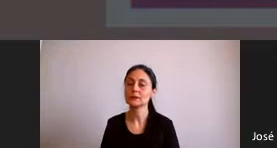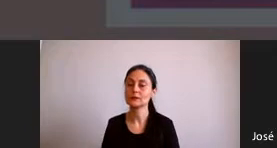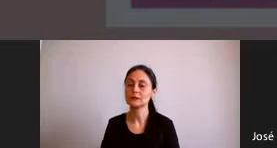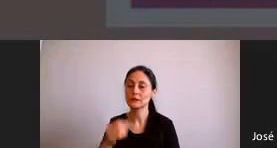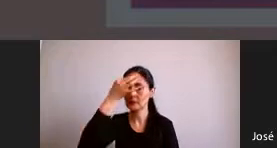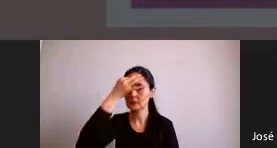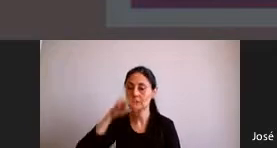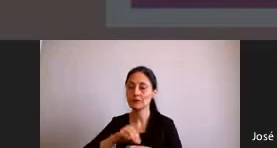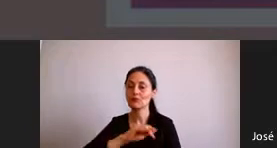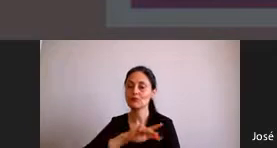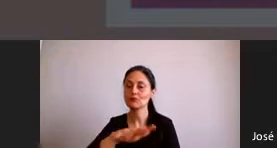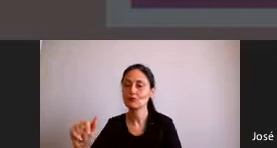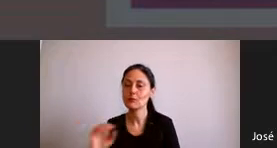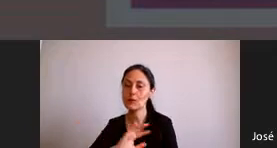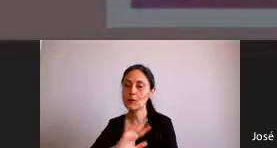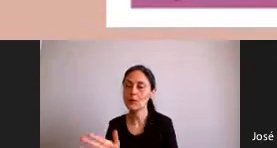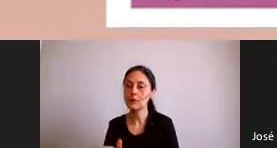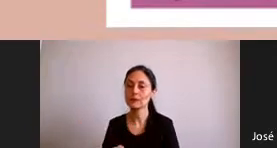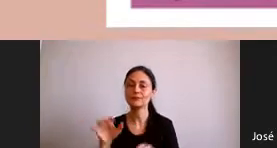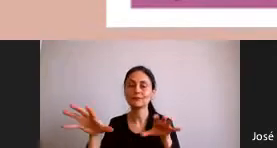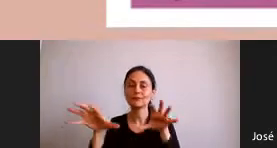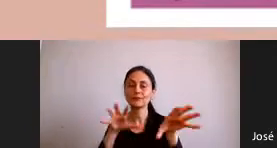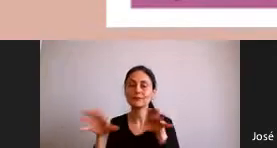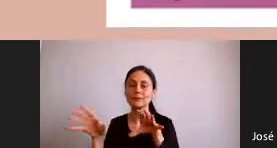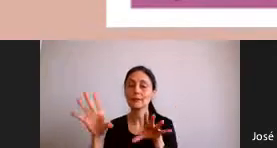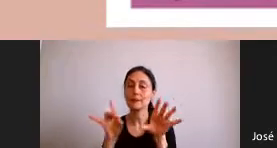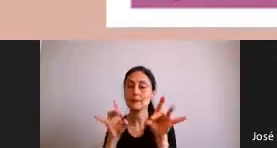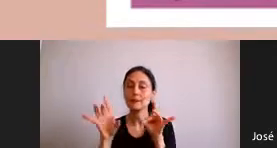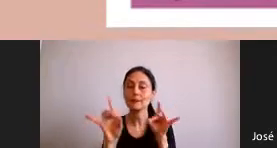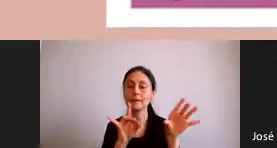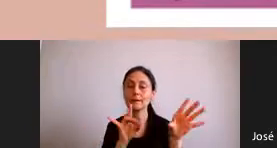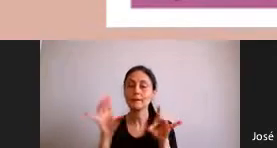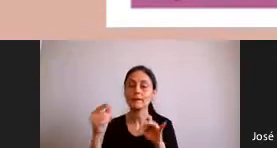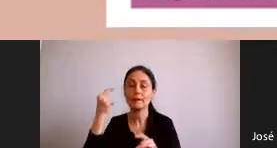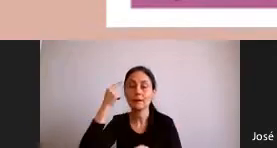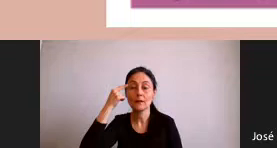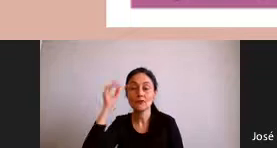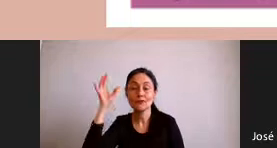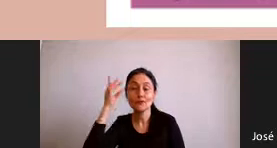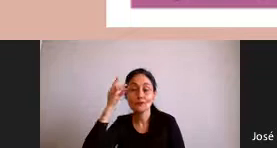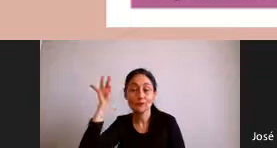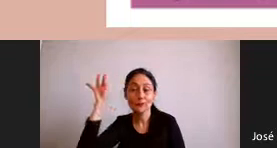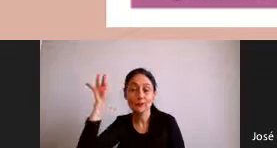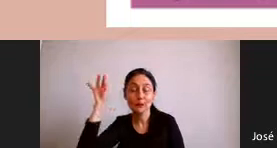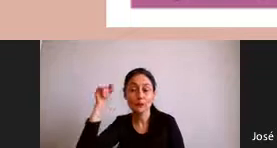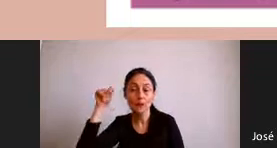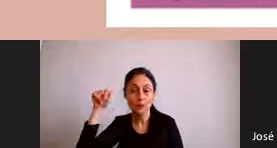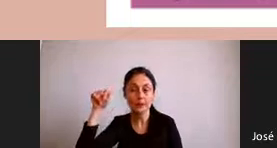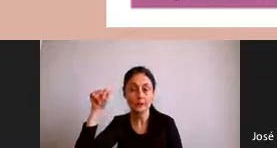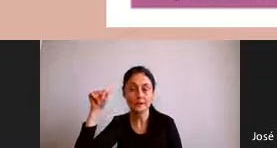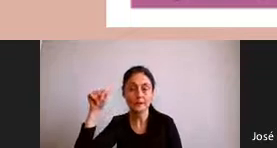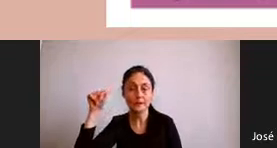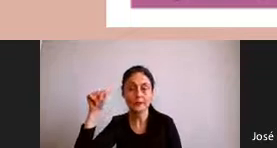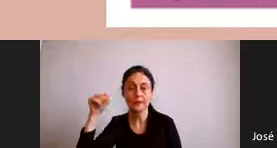Muchos de estos elementos fueron tomados, tal como decía Evelyn, de lo que se conocía del síndrome o de las